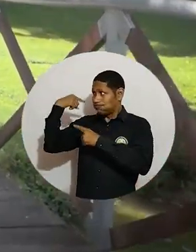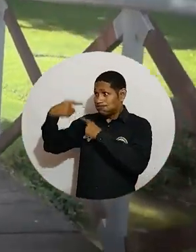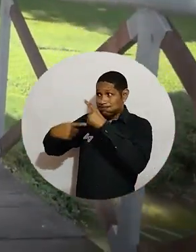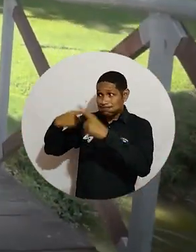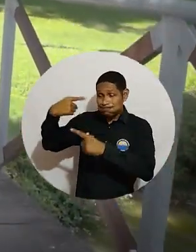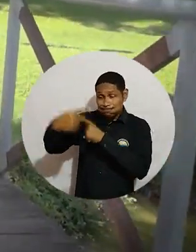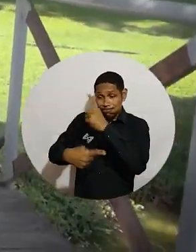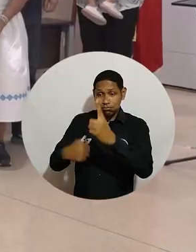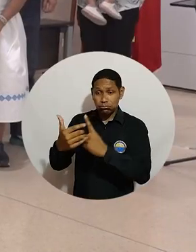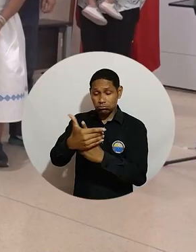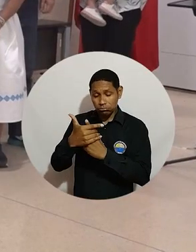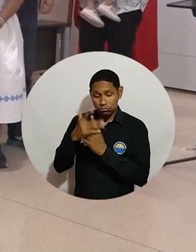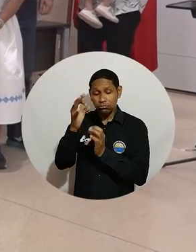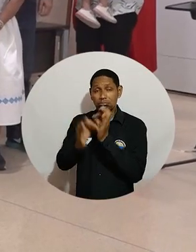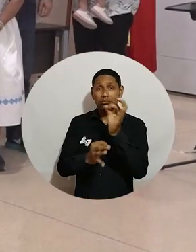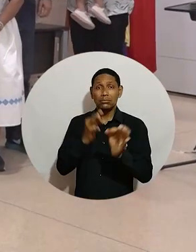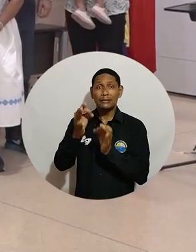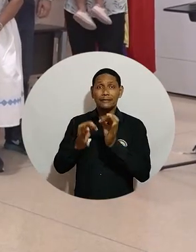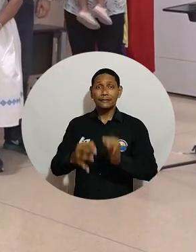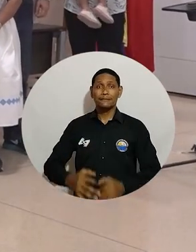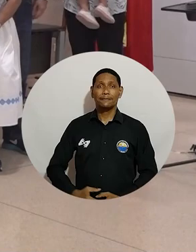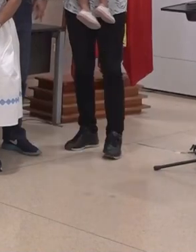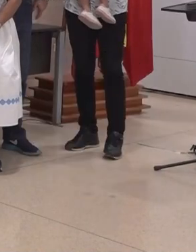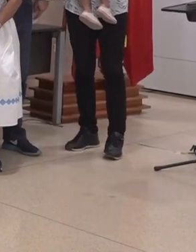saberes ancestrales.